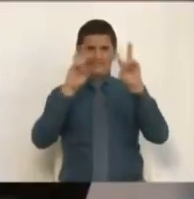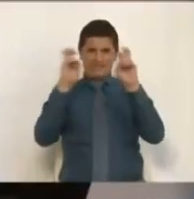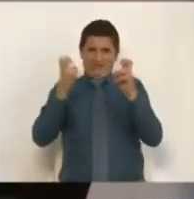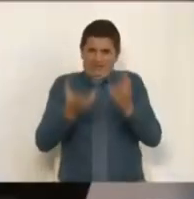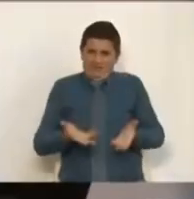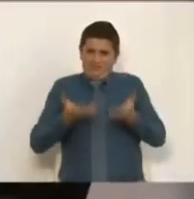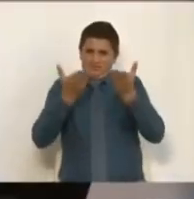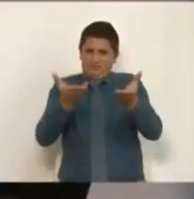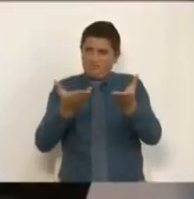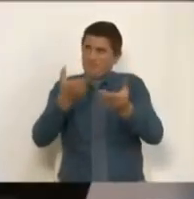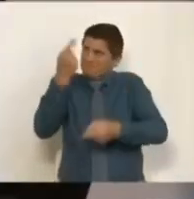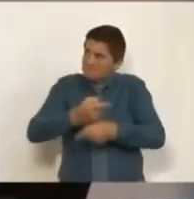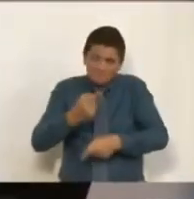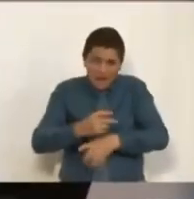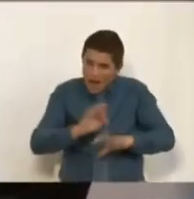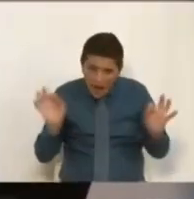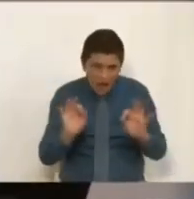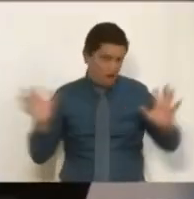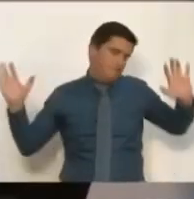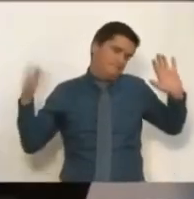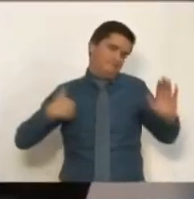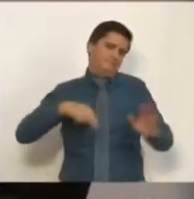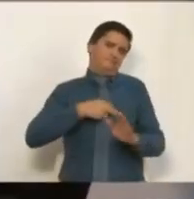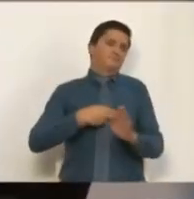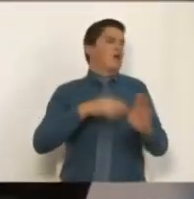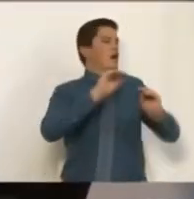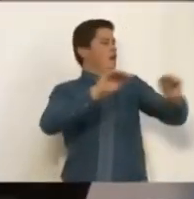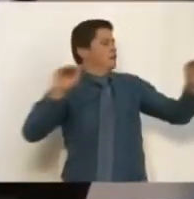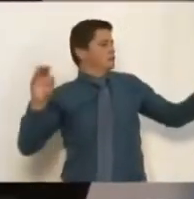han ocurrido. Entonces, esa es la constancia que les